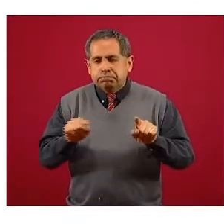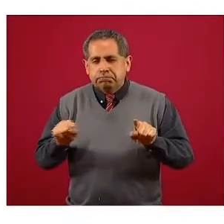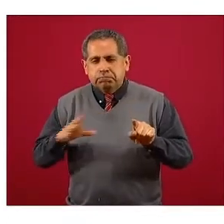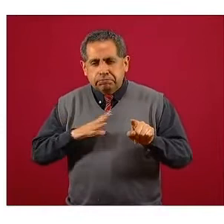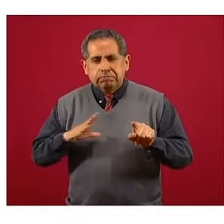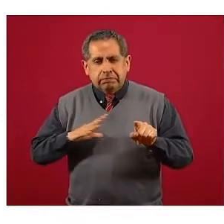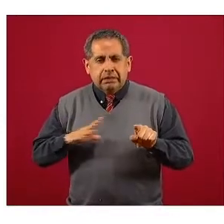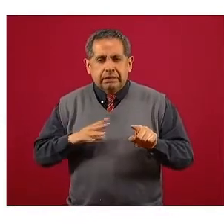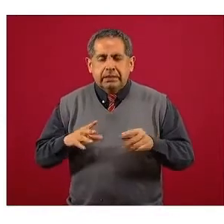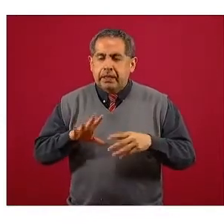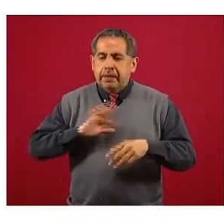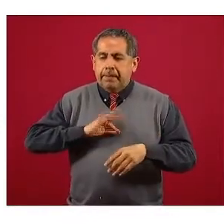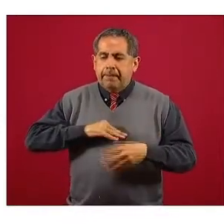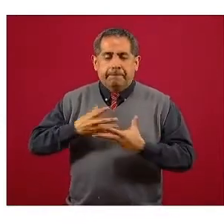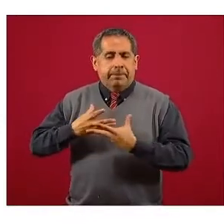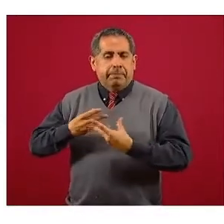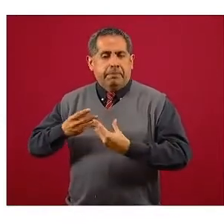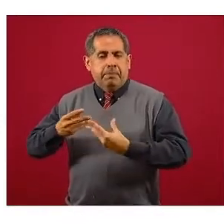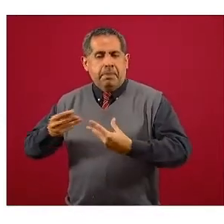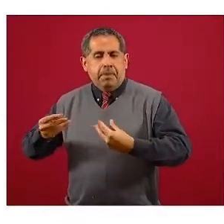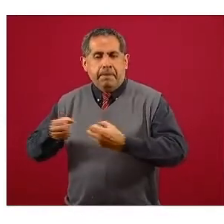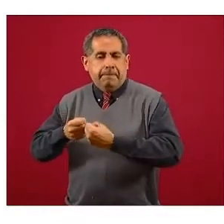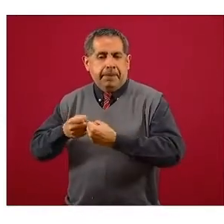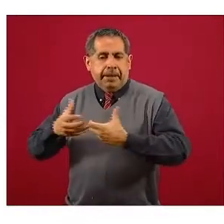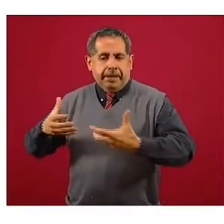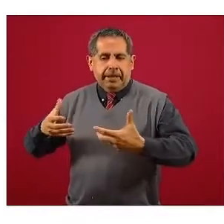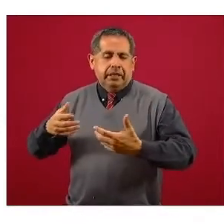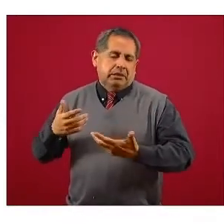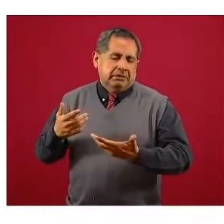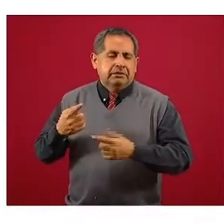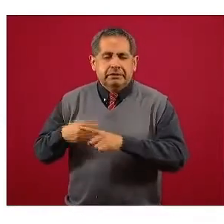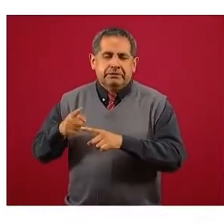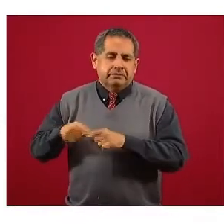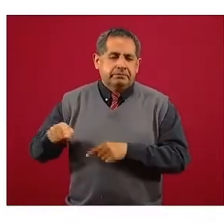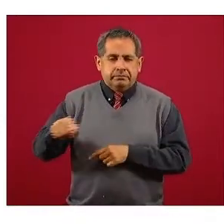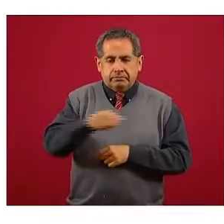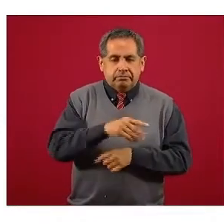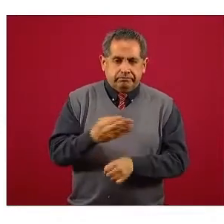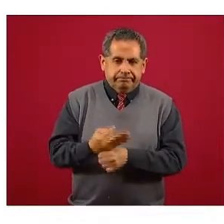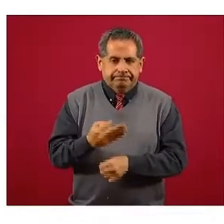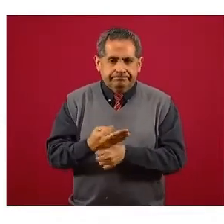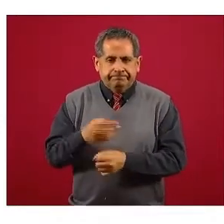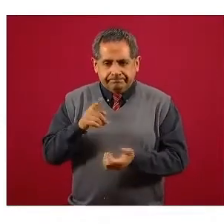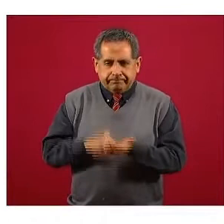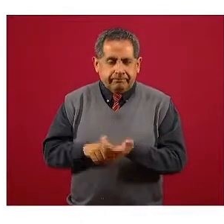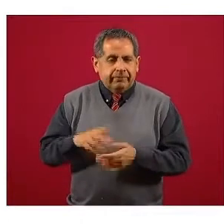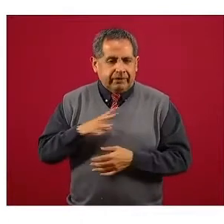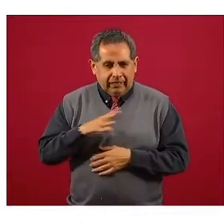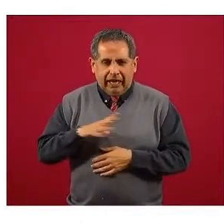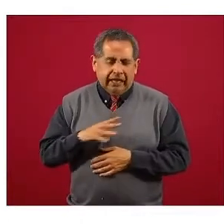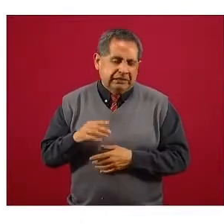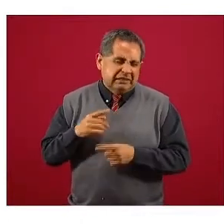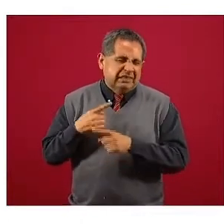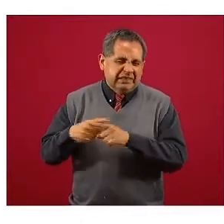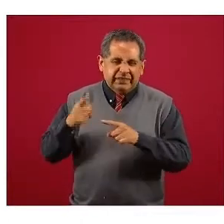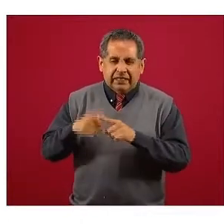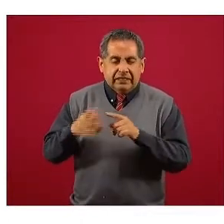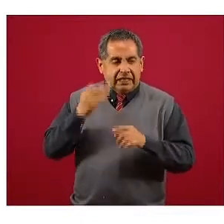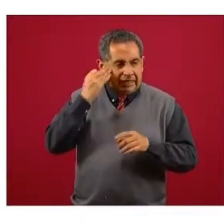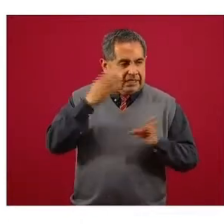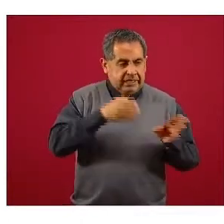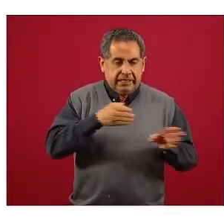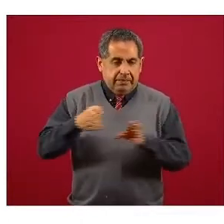la transmisión comunitaria en diferentes fases y que en este momento pues se tienen también diferentes fases